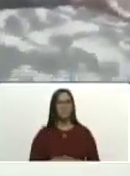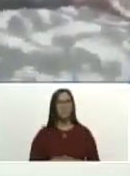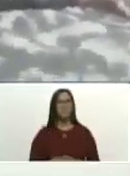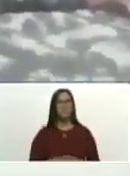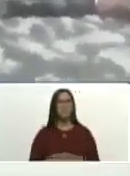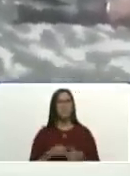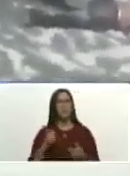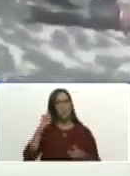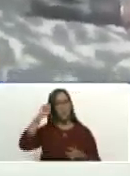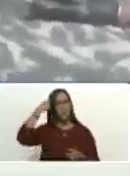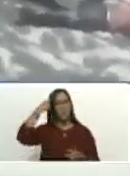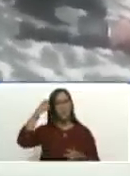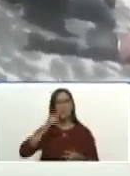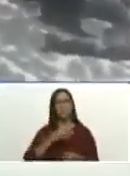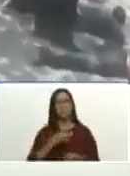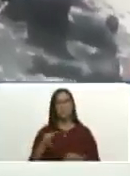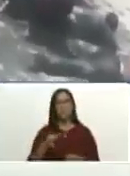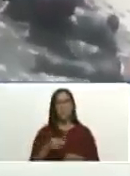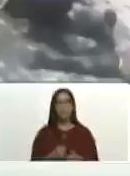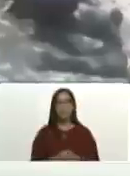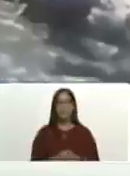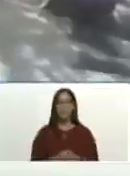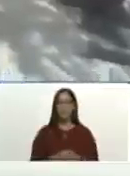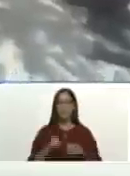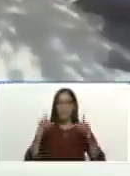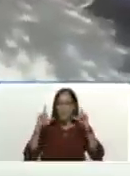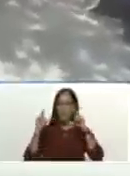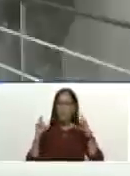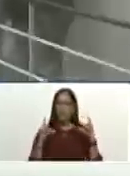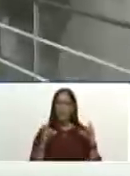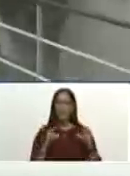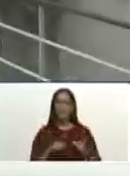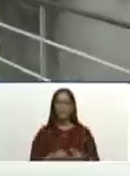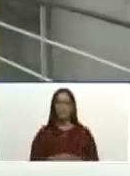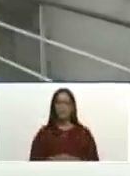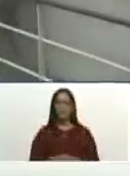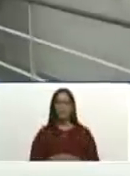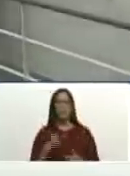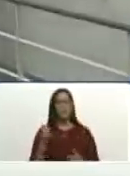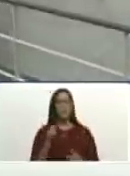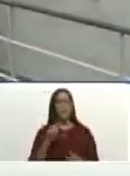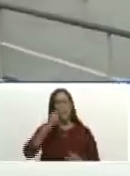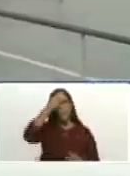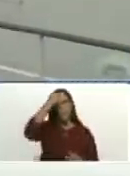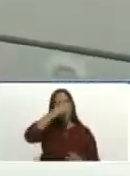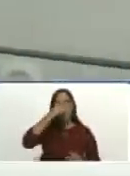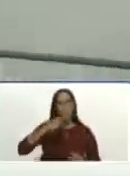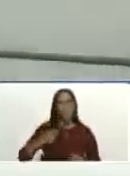Lo recuerdo perfectamente, las imágenes de cómo el pueblo